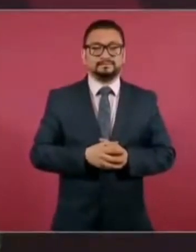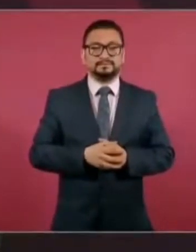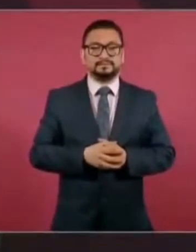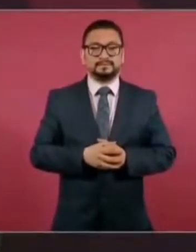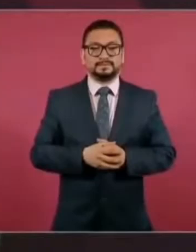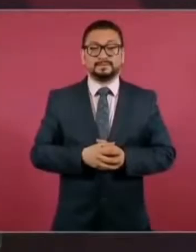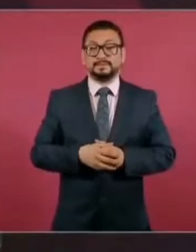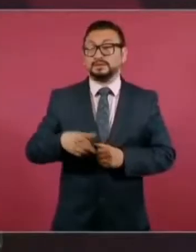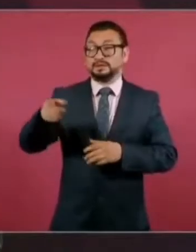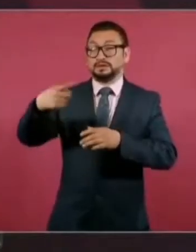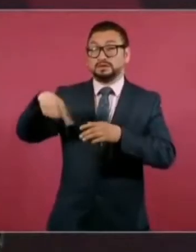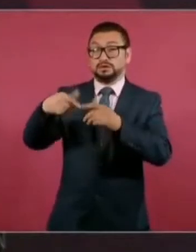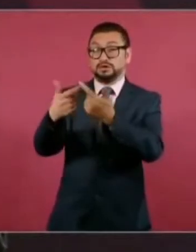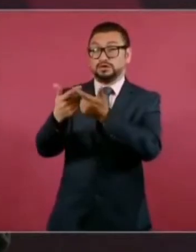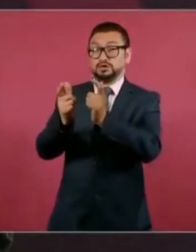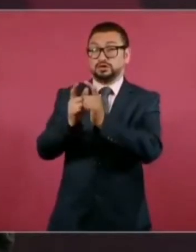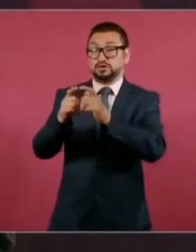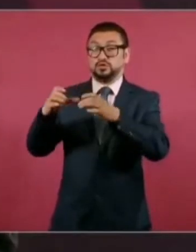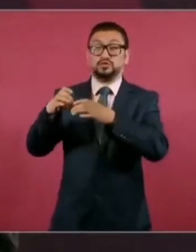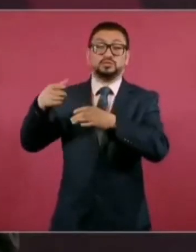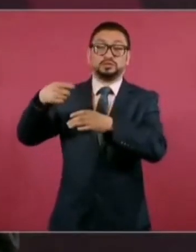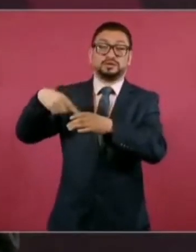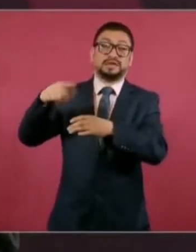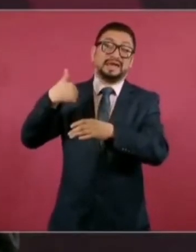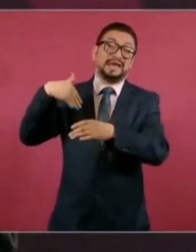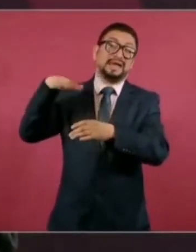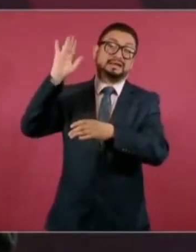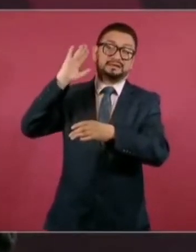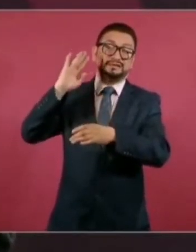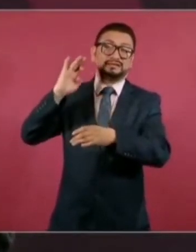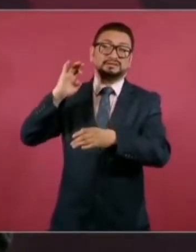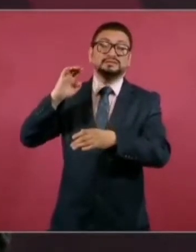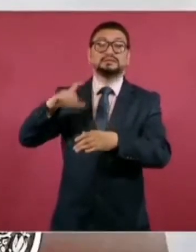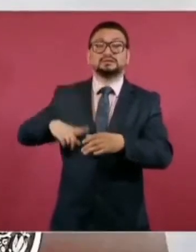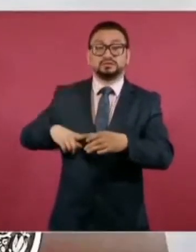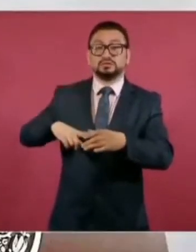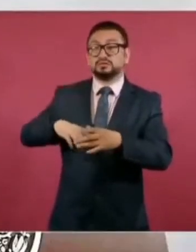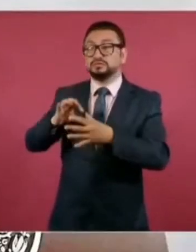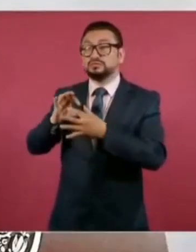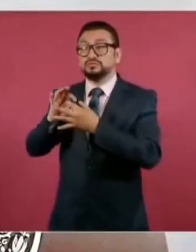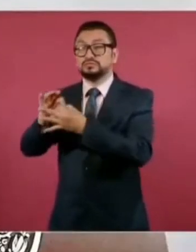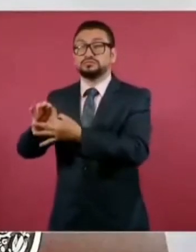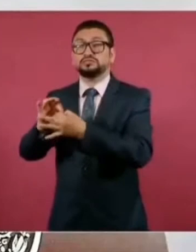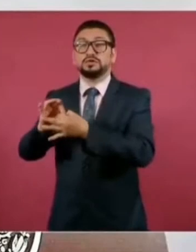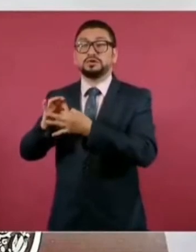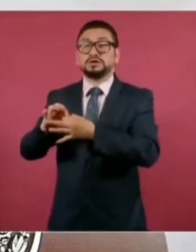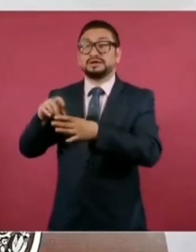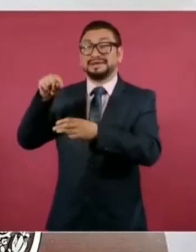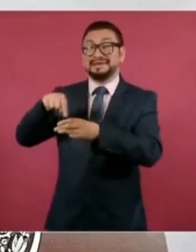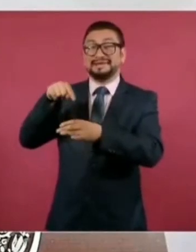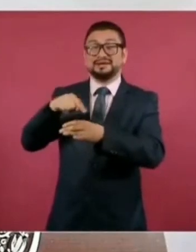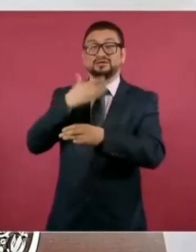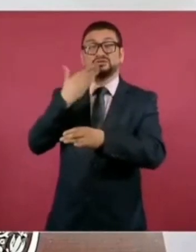preferidos o predilectos antes, en sentido estricto, no eran empresarios,